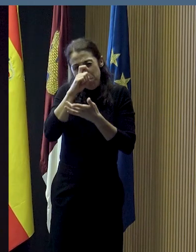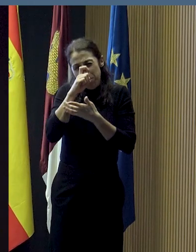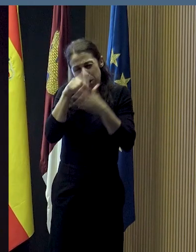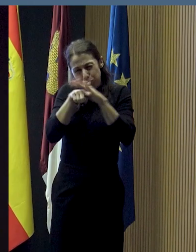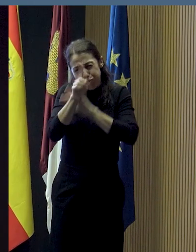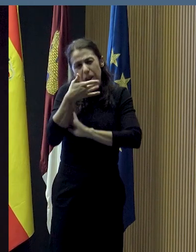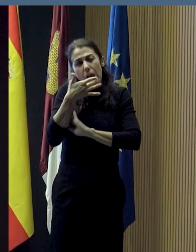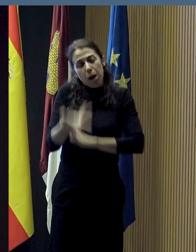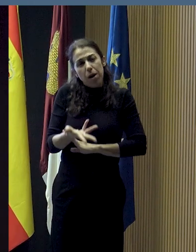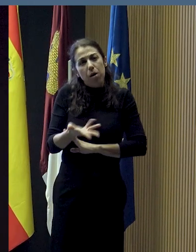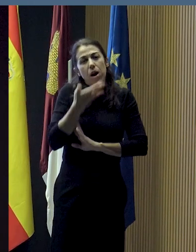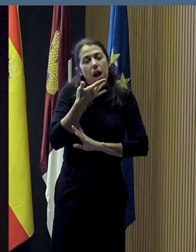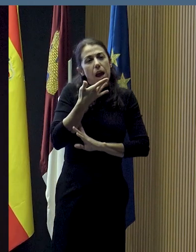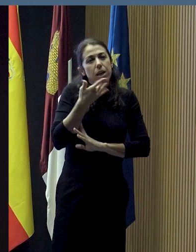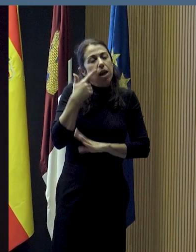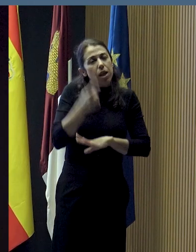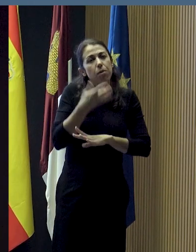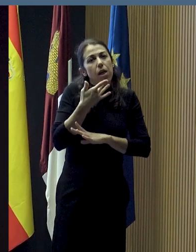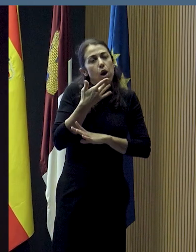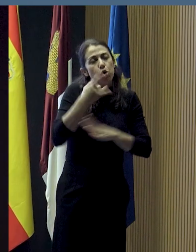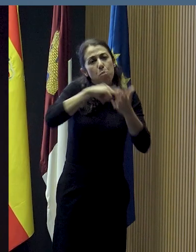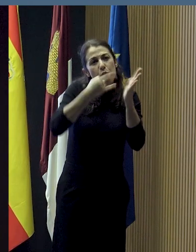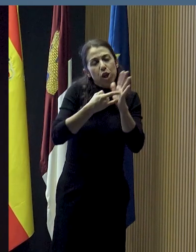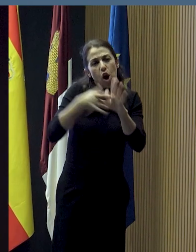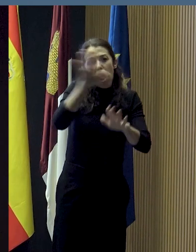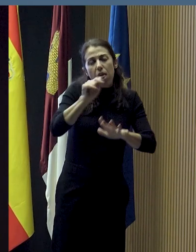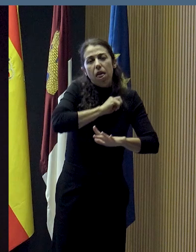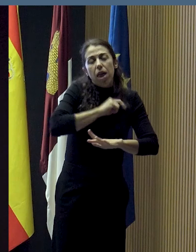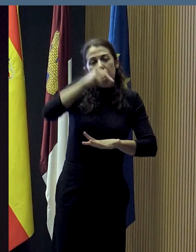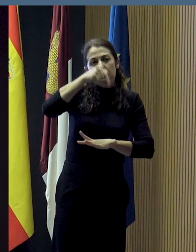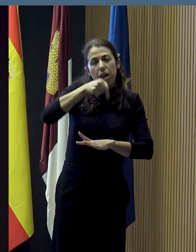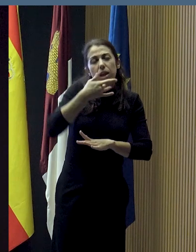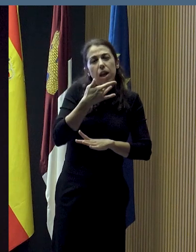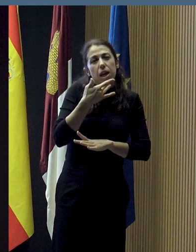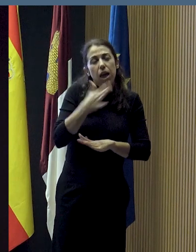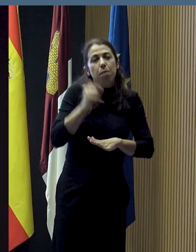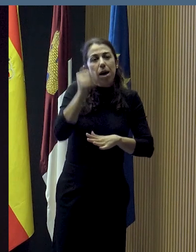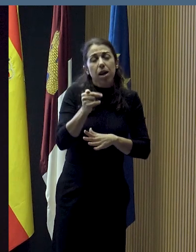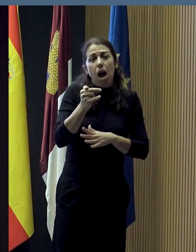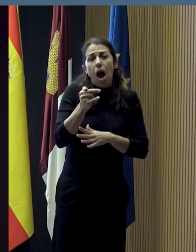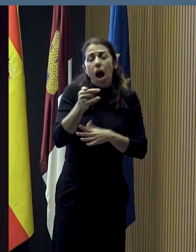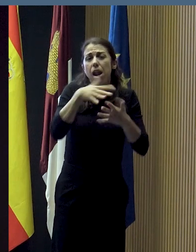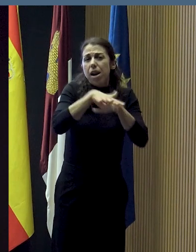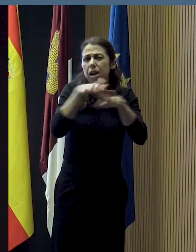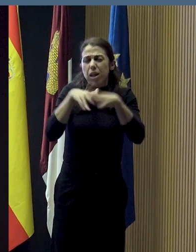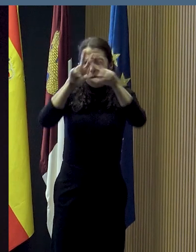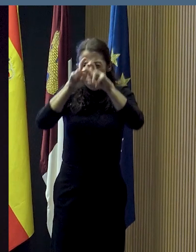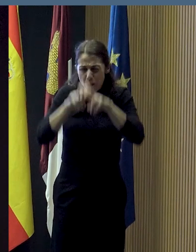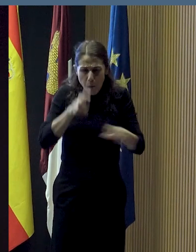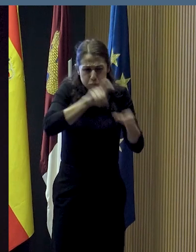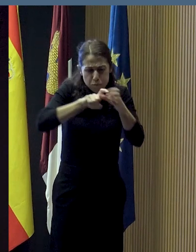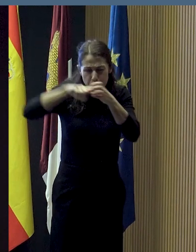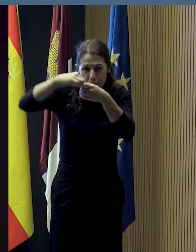Actualmente es IP de los proyectos nacionales, de 2 proyectos nacionales y miembro de múltiples redes de investigación